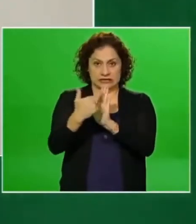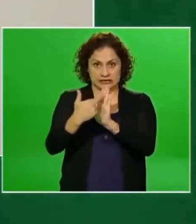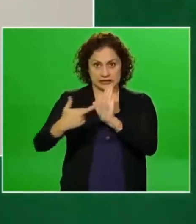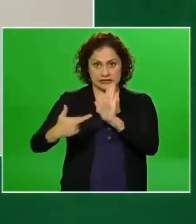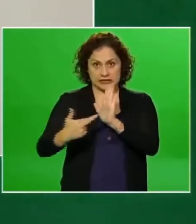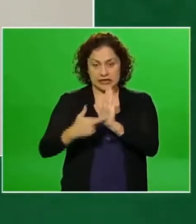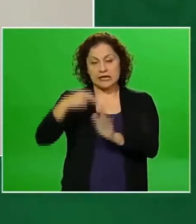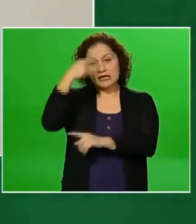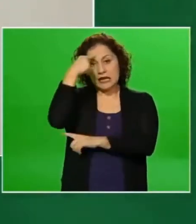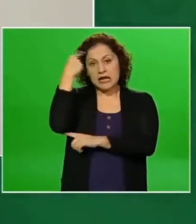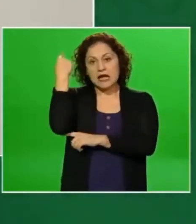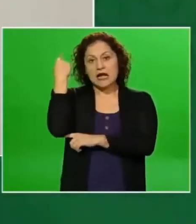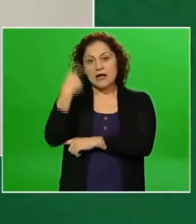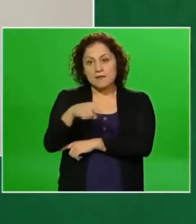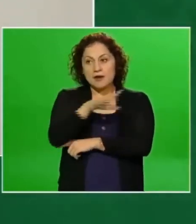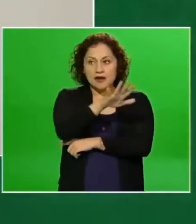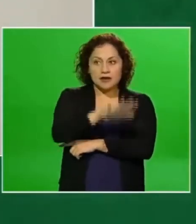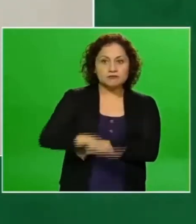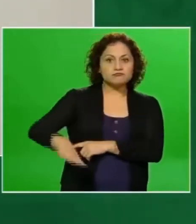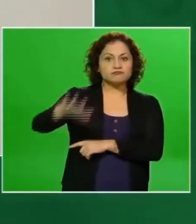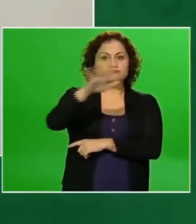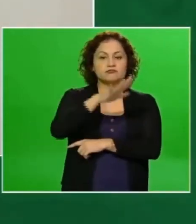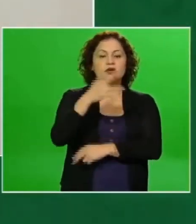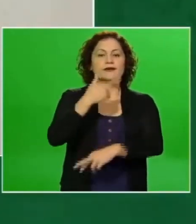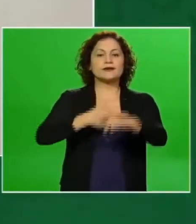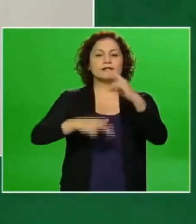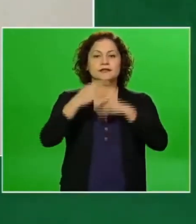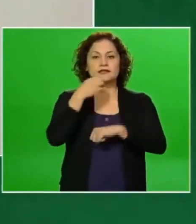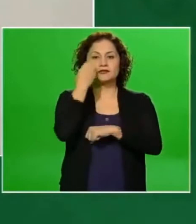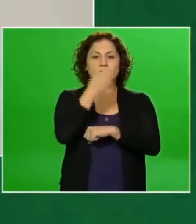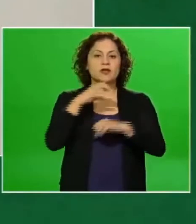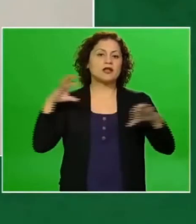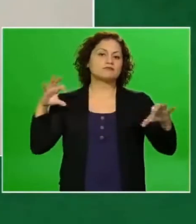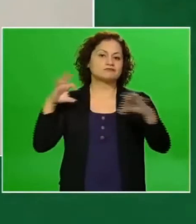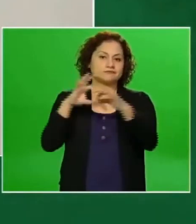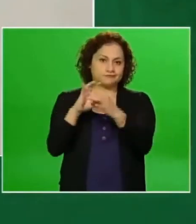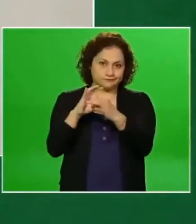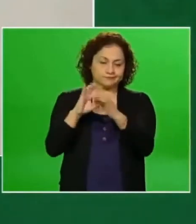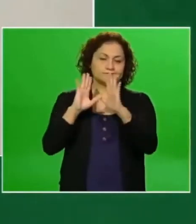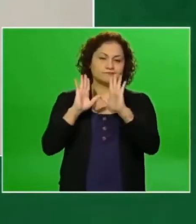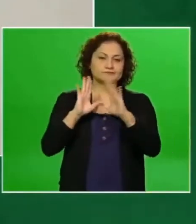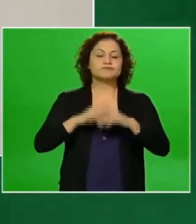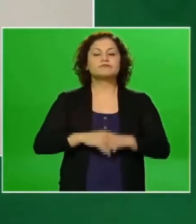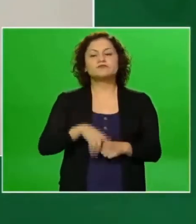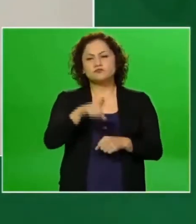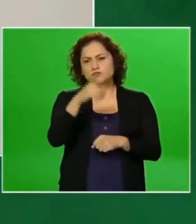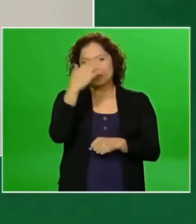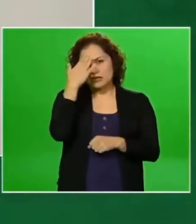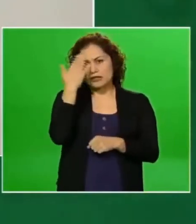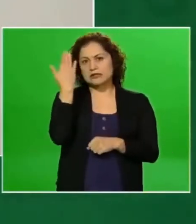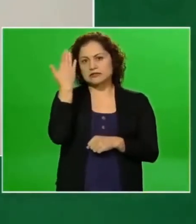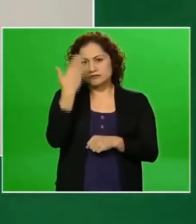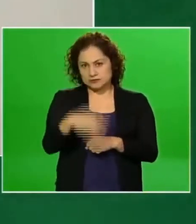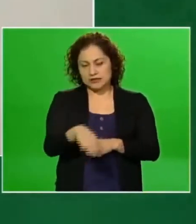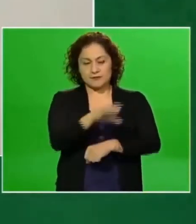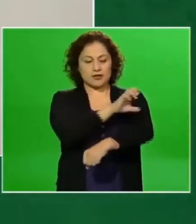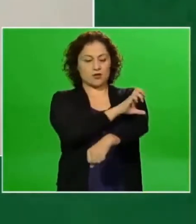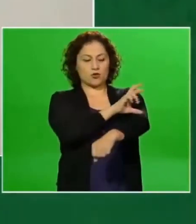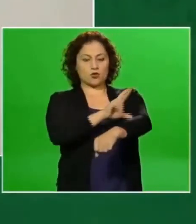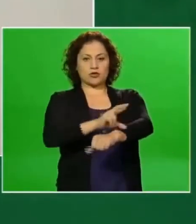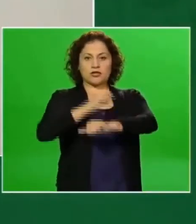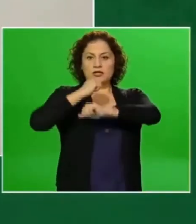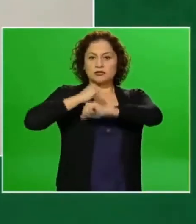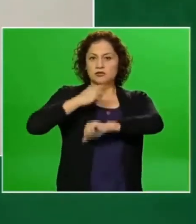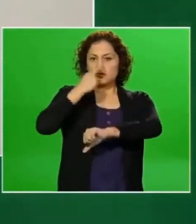del regreso a clases presenciales. Hay que recordar que toda la coordinación, ¿no?, de manera directa la tiene la Secretaría